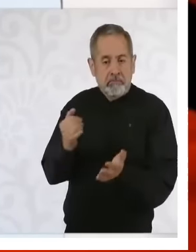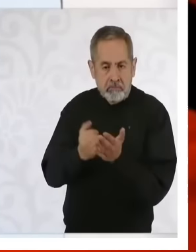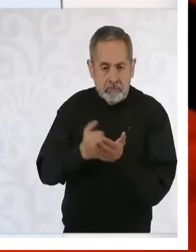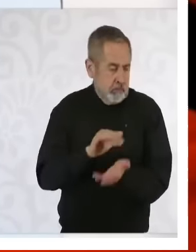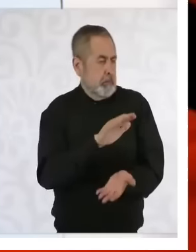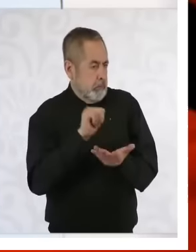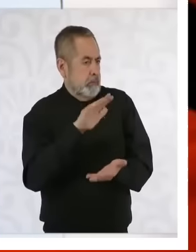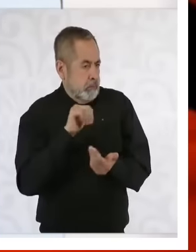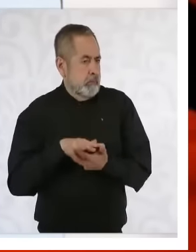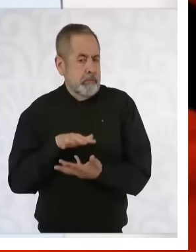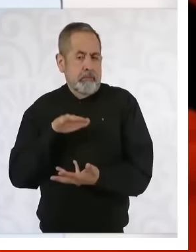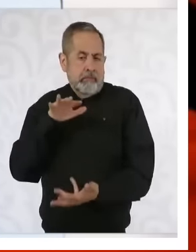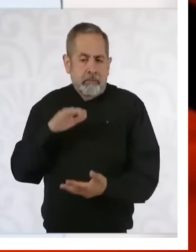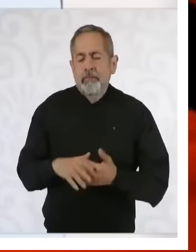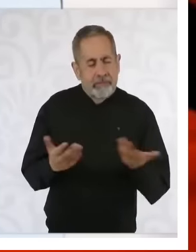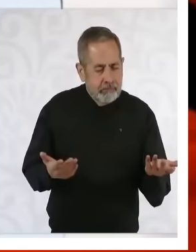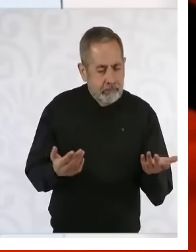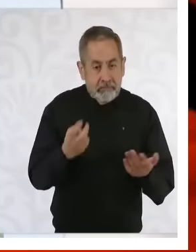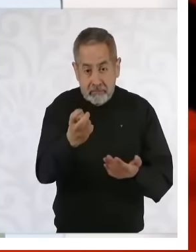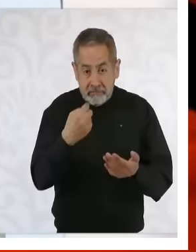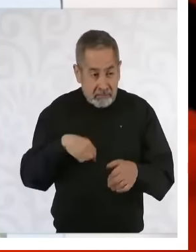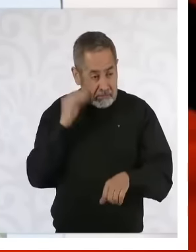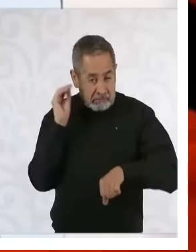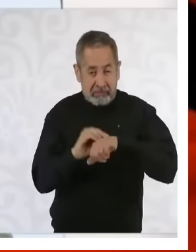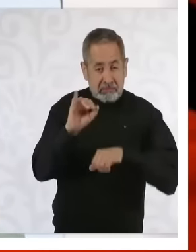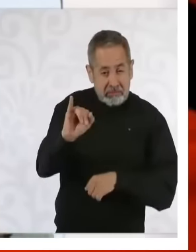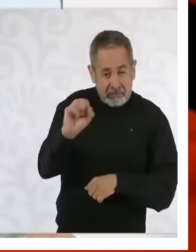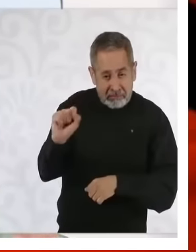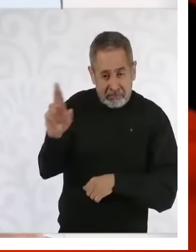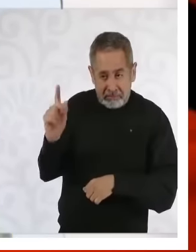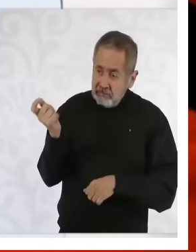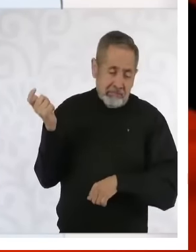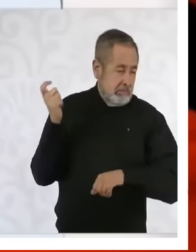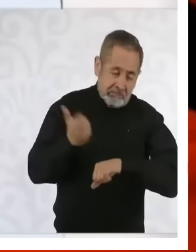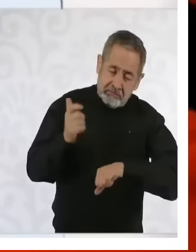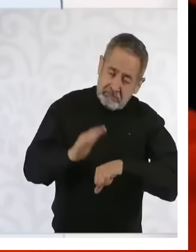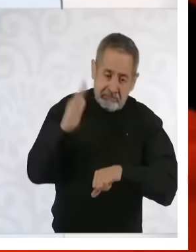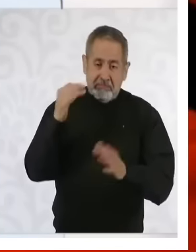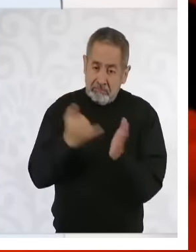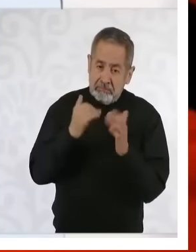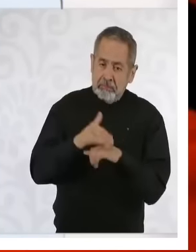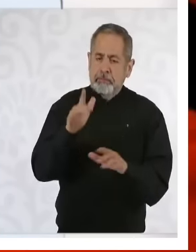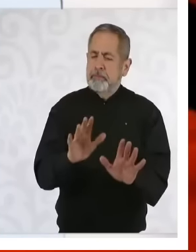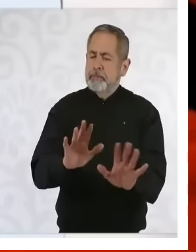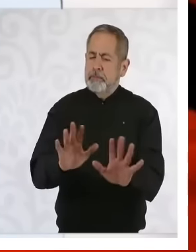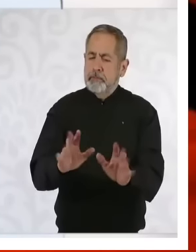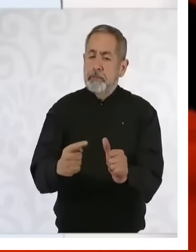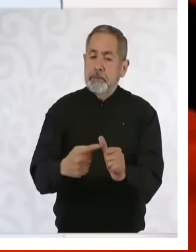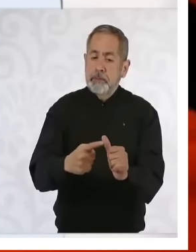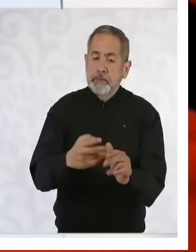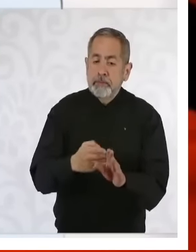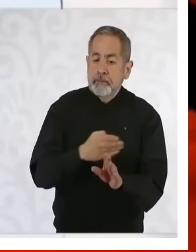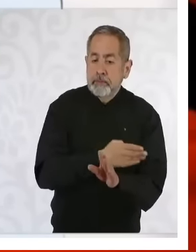aumentar un punto la tasa de ISR, por ejemplo. Claro. Entonces, primero hay que hacer eso y después entrar